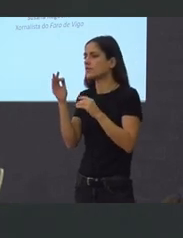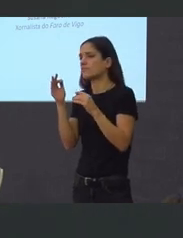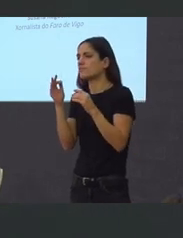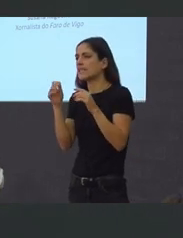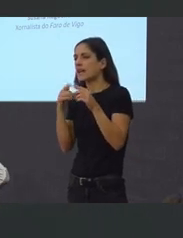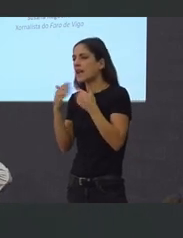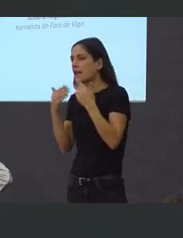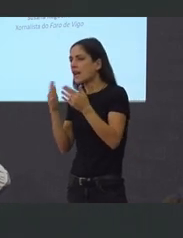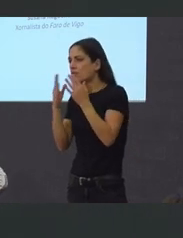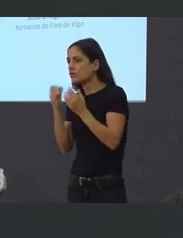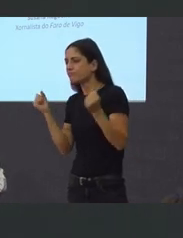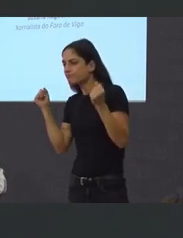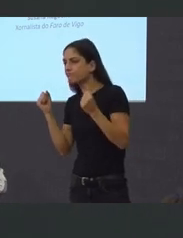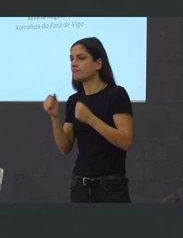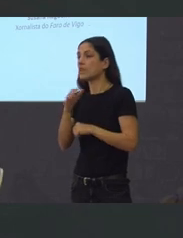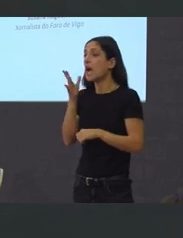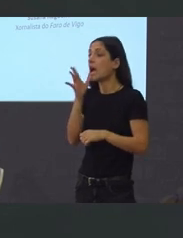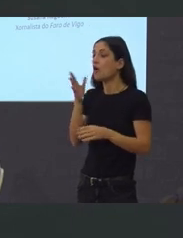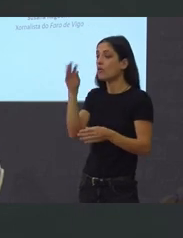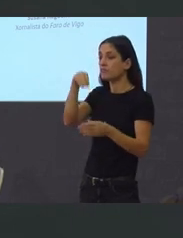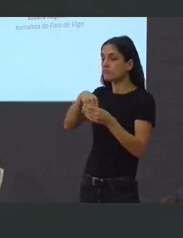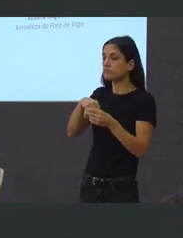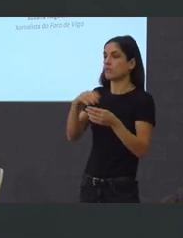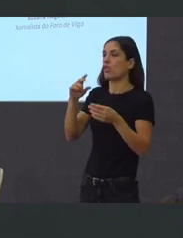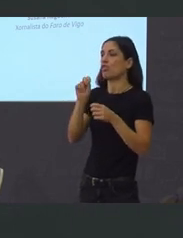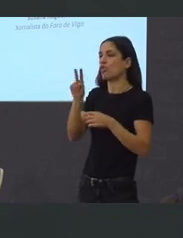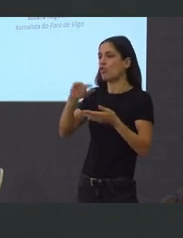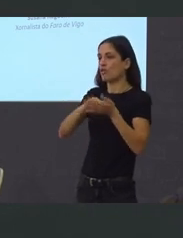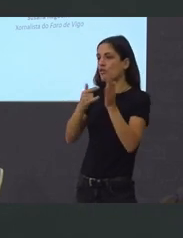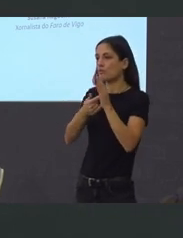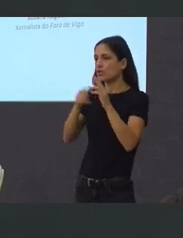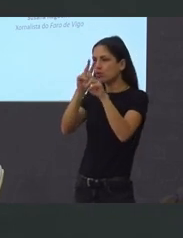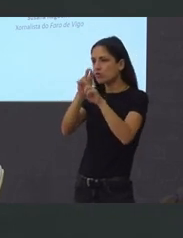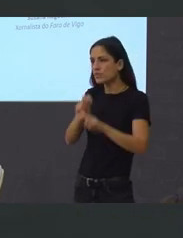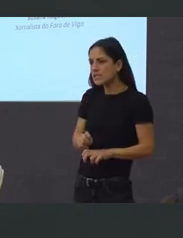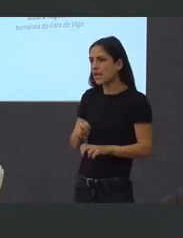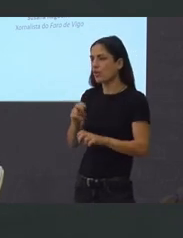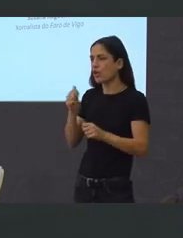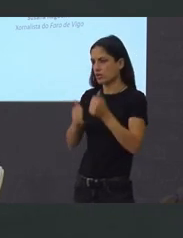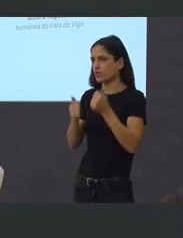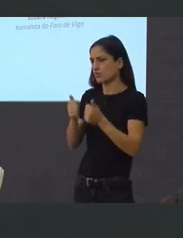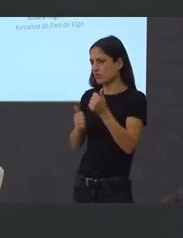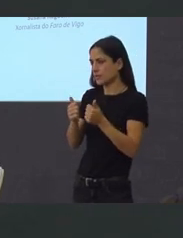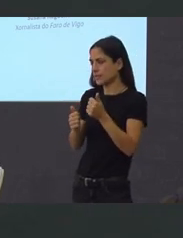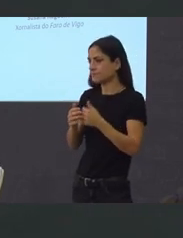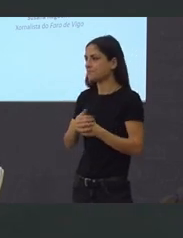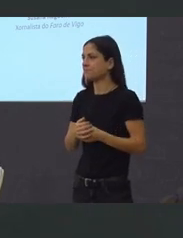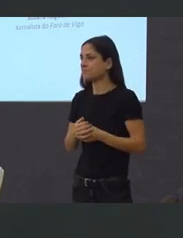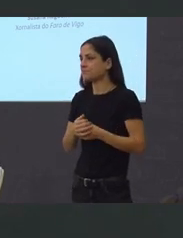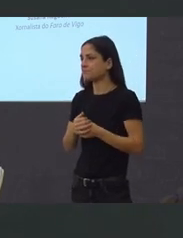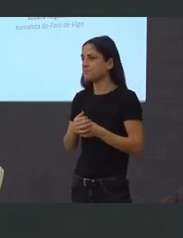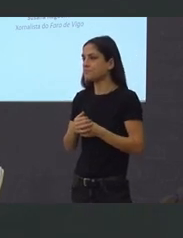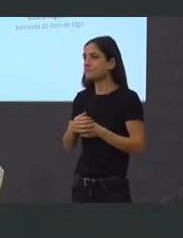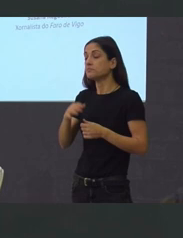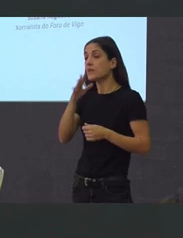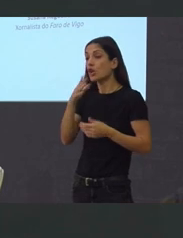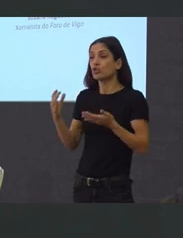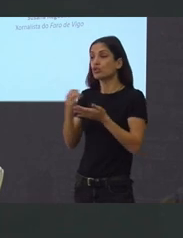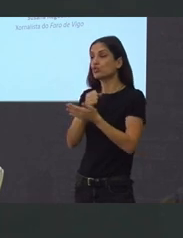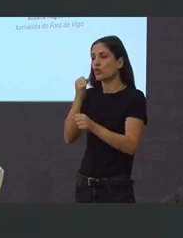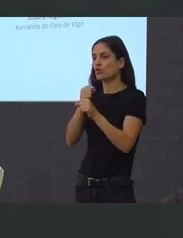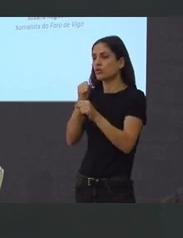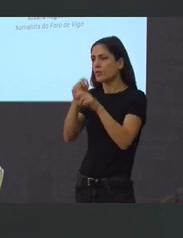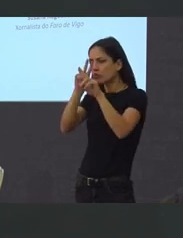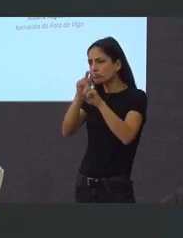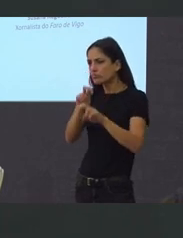investigado. E ten formado parte neste momento de 12 proxectos de investigación de carácter competitivo. Viuse reforzado todo este traballo